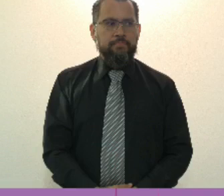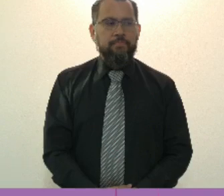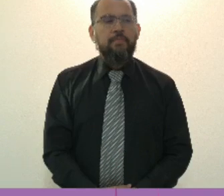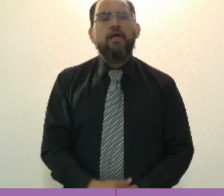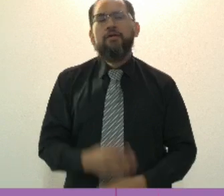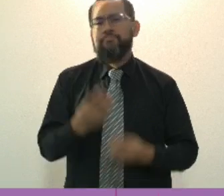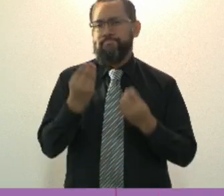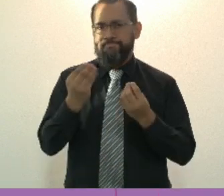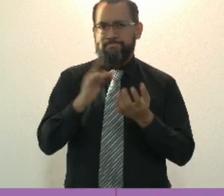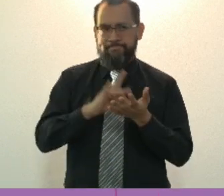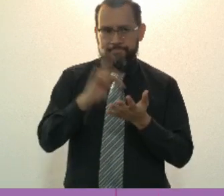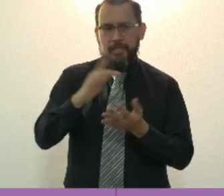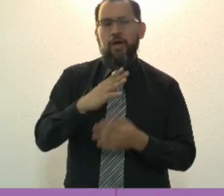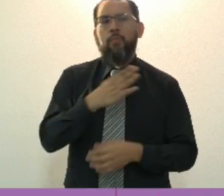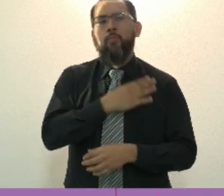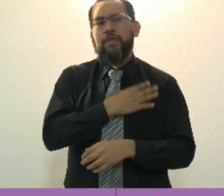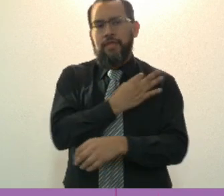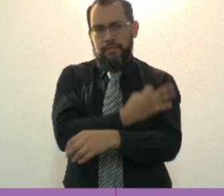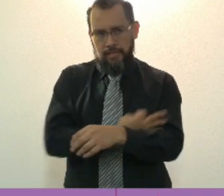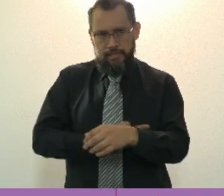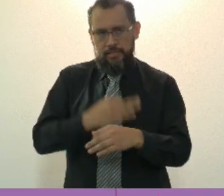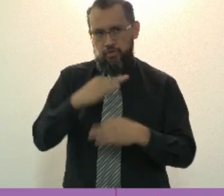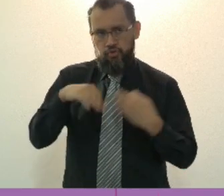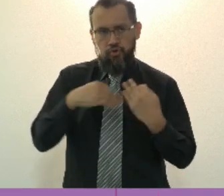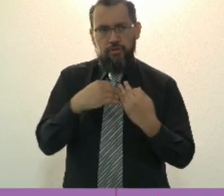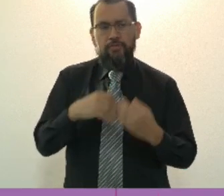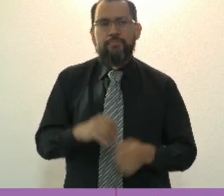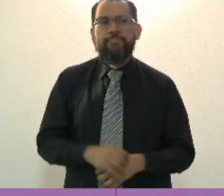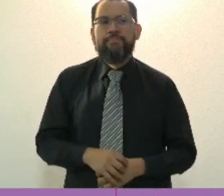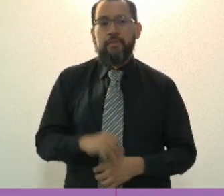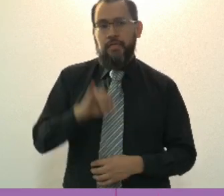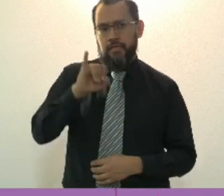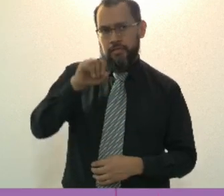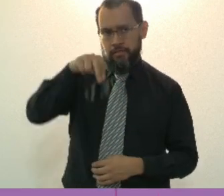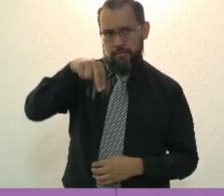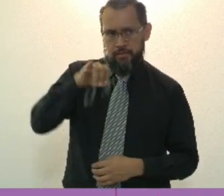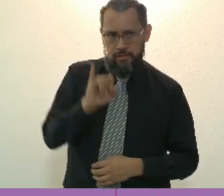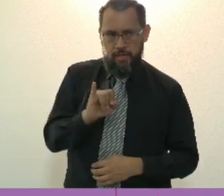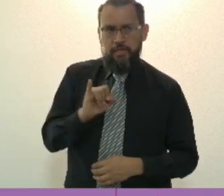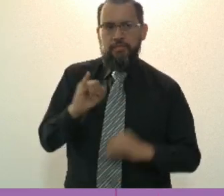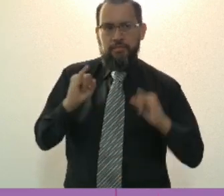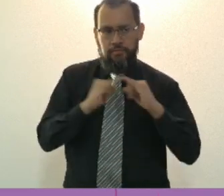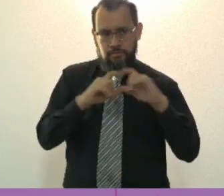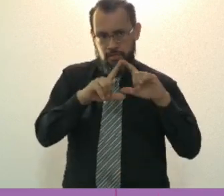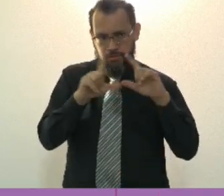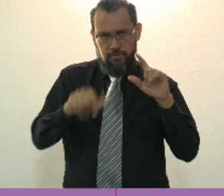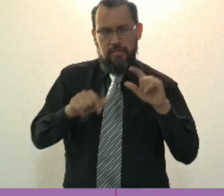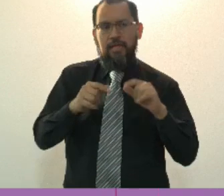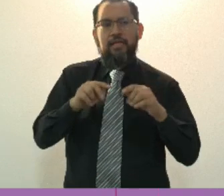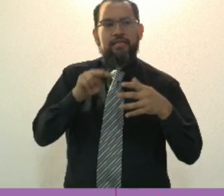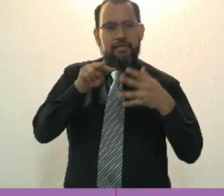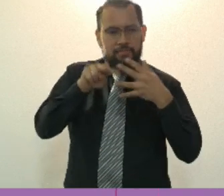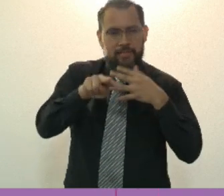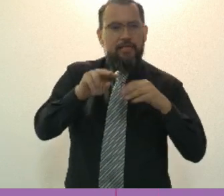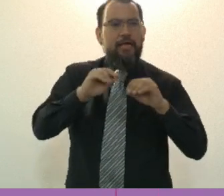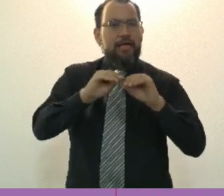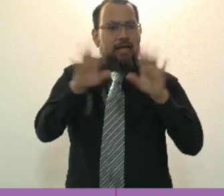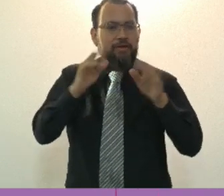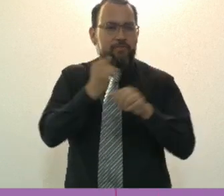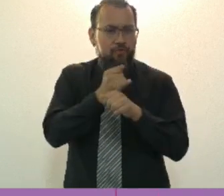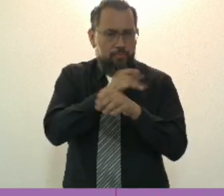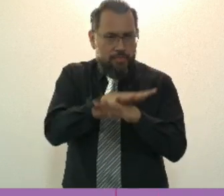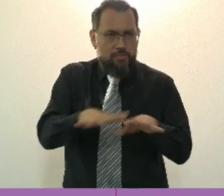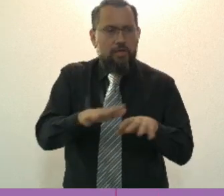Pues muchas gracias y que pasen muy buena tarde. En nombre del Instituto Nacional de Transparencia, Acceso a la Información y Protección de